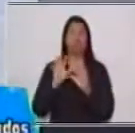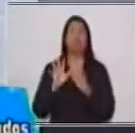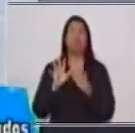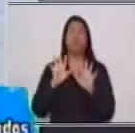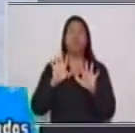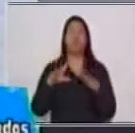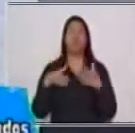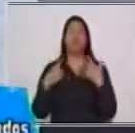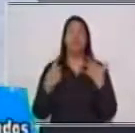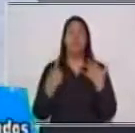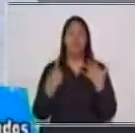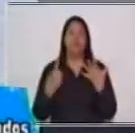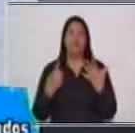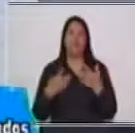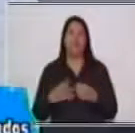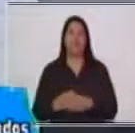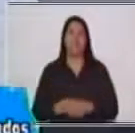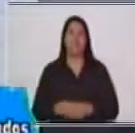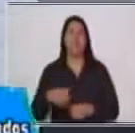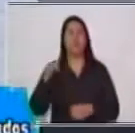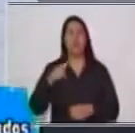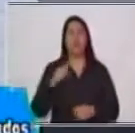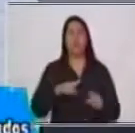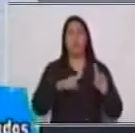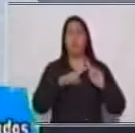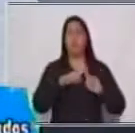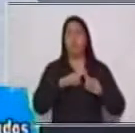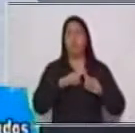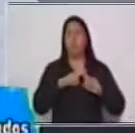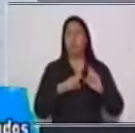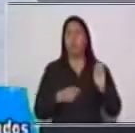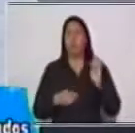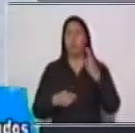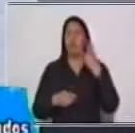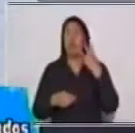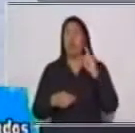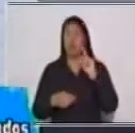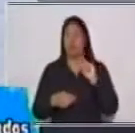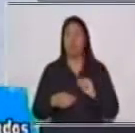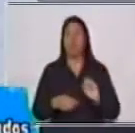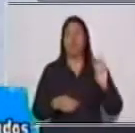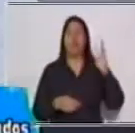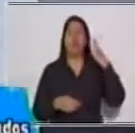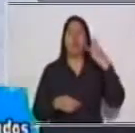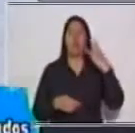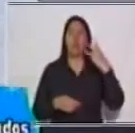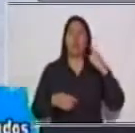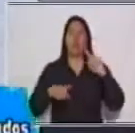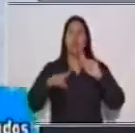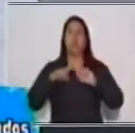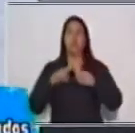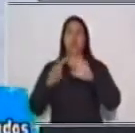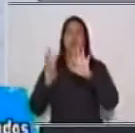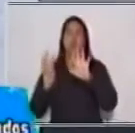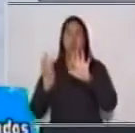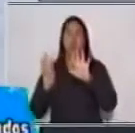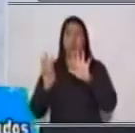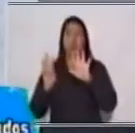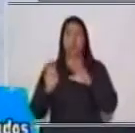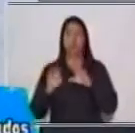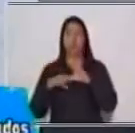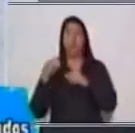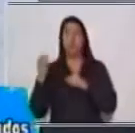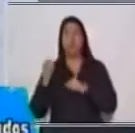Vamos ahora a multiplicar el número 3. 3 por 8, muy bien,